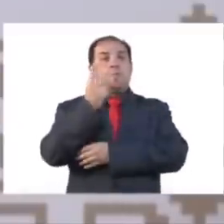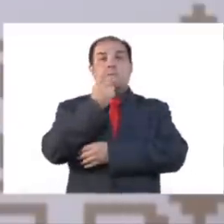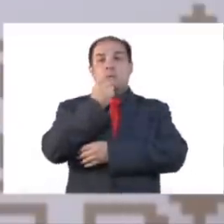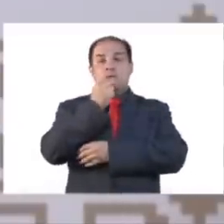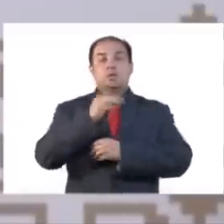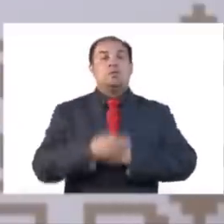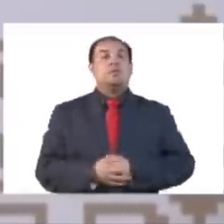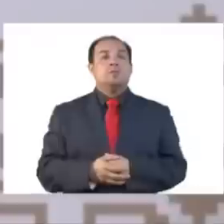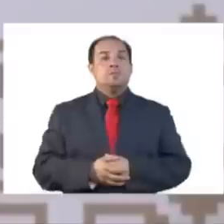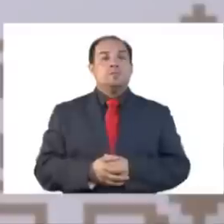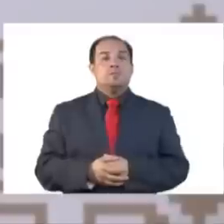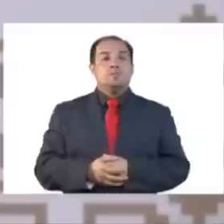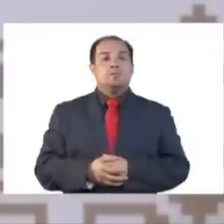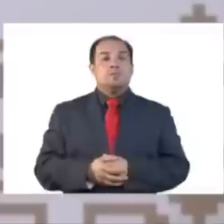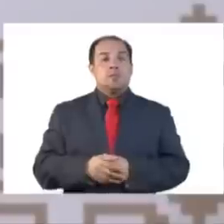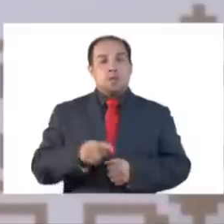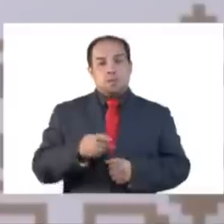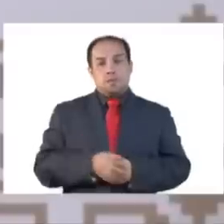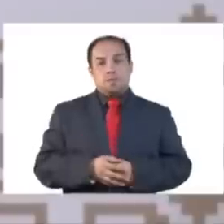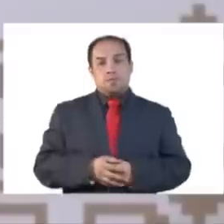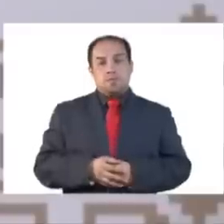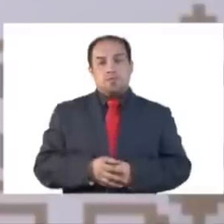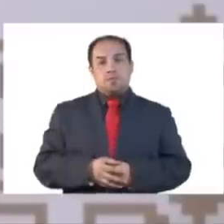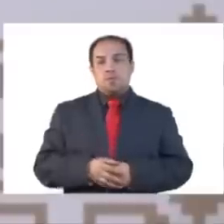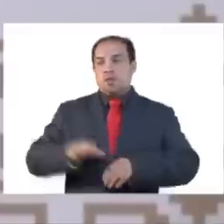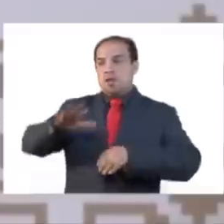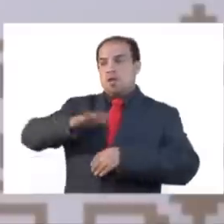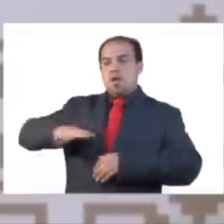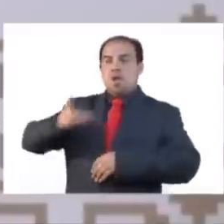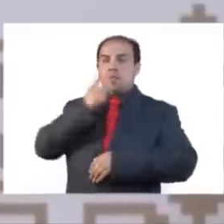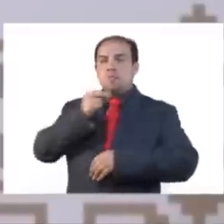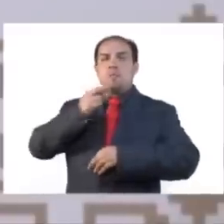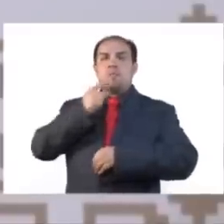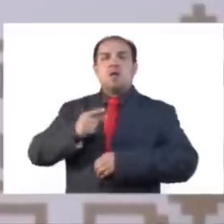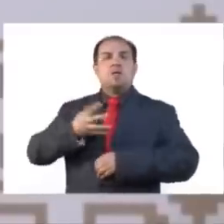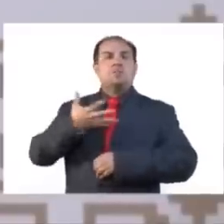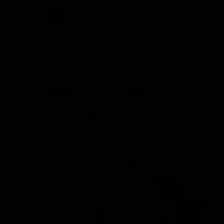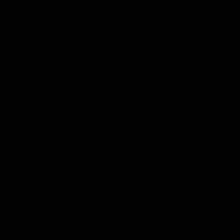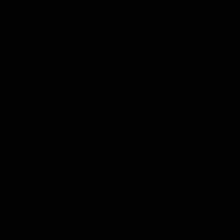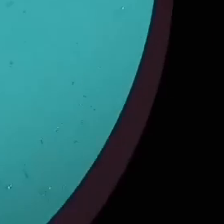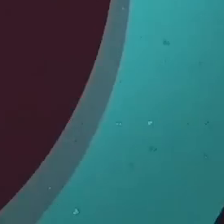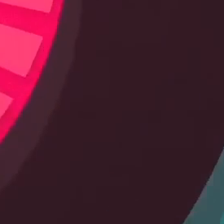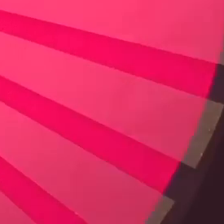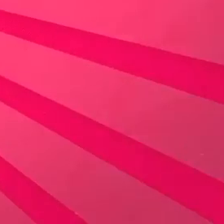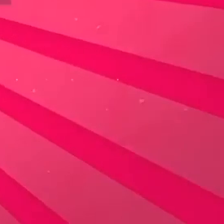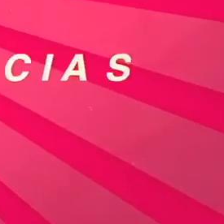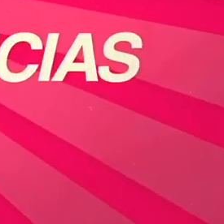para tener cada vez mejor policía en nuestra ciudad. Muchas gracias a todos y a todas.